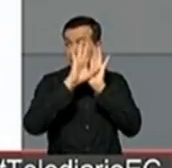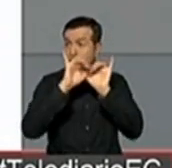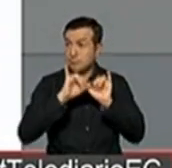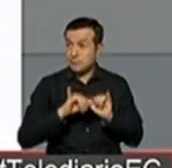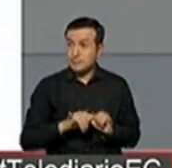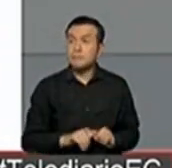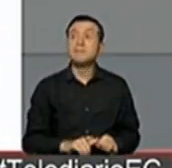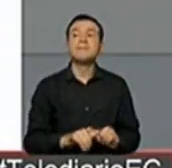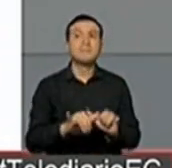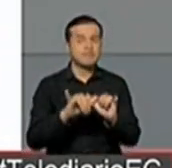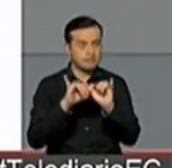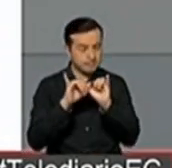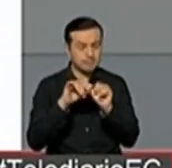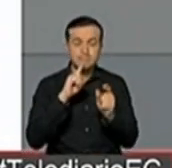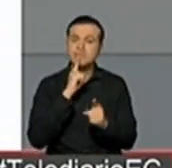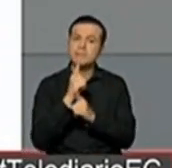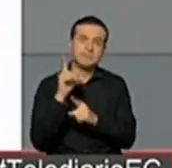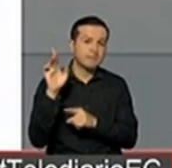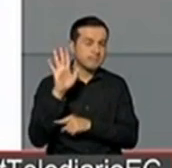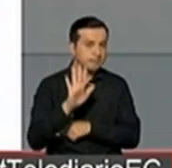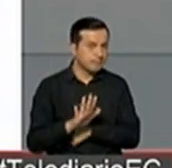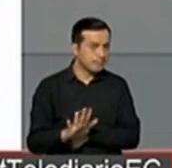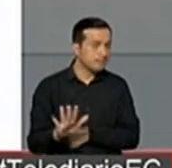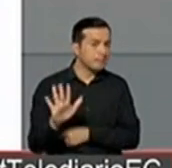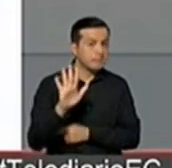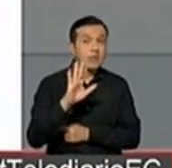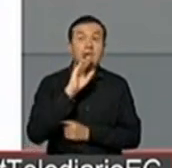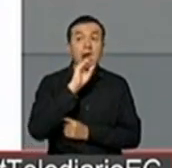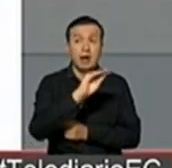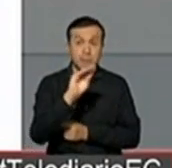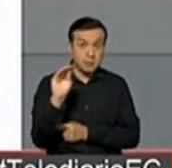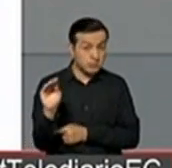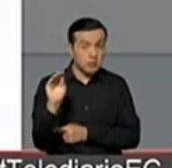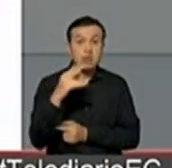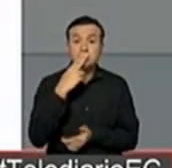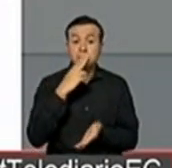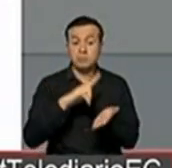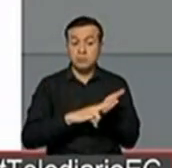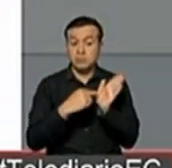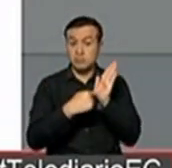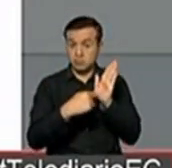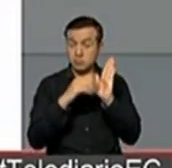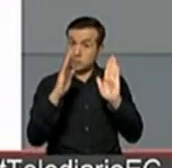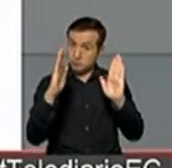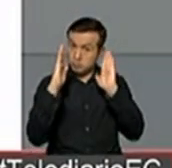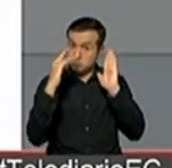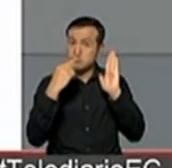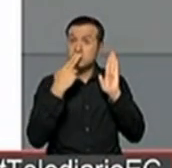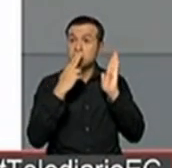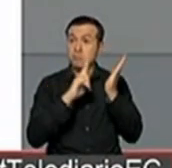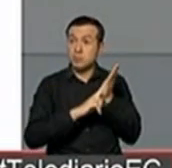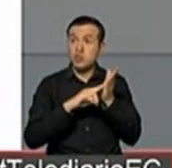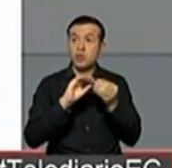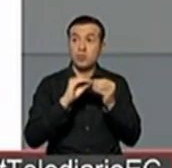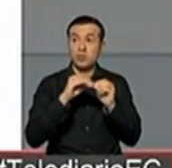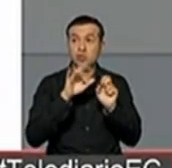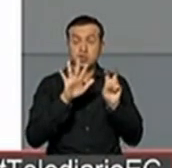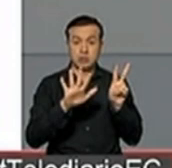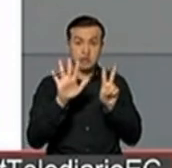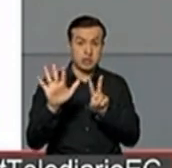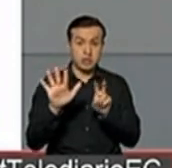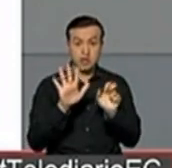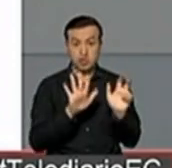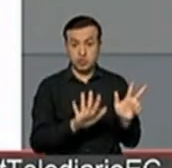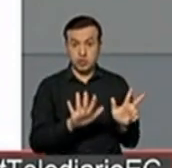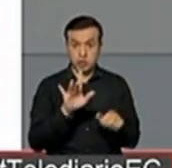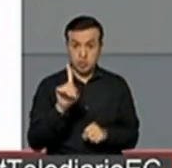de las paradas que sirven a nuestros usuarios, dice también este comunicado. Y preste atención, de acuerdo a las resoluciones 77 y